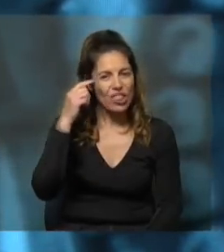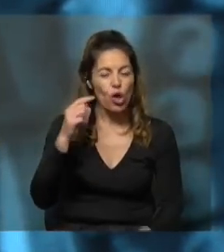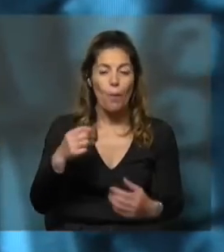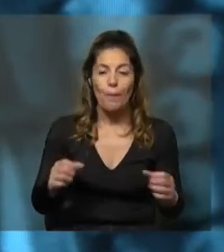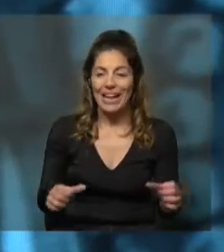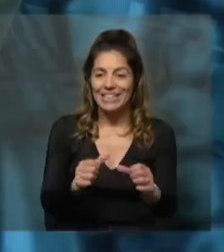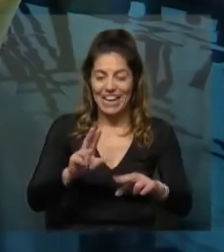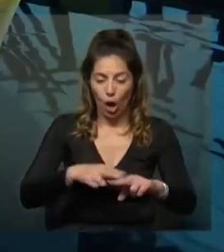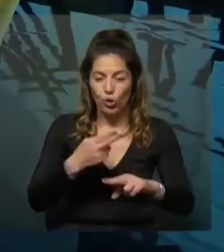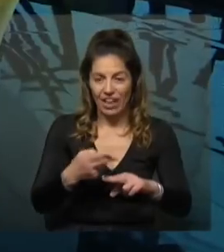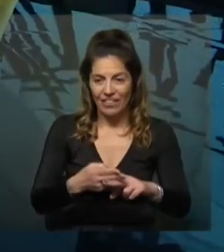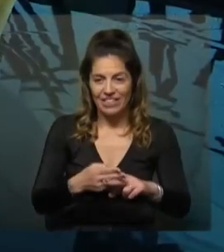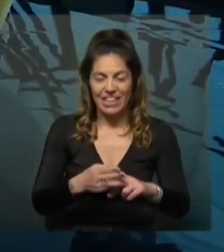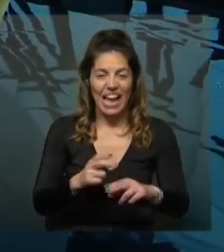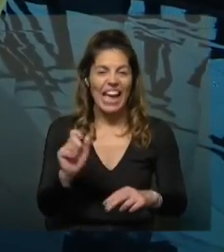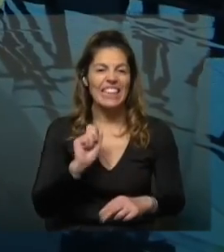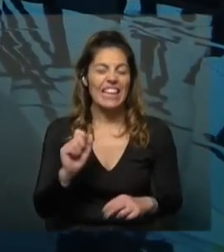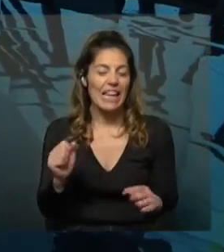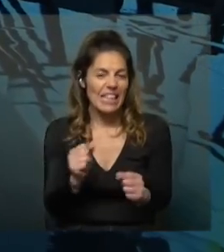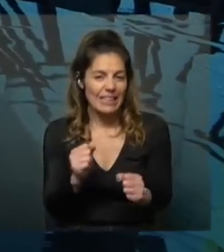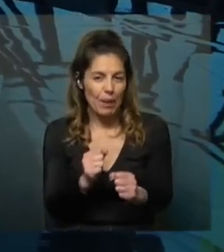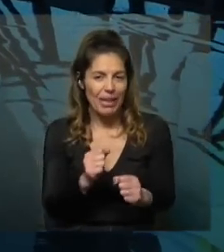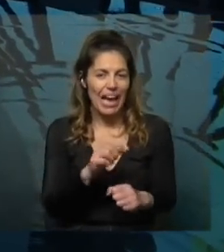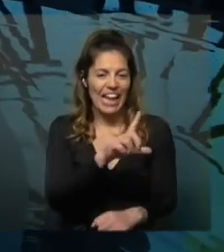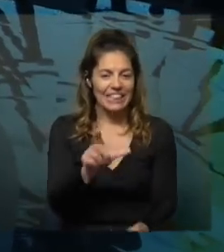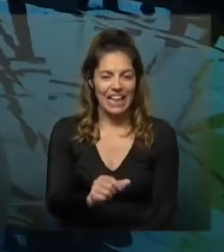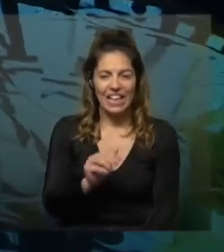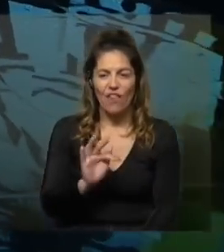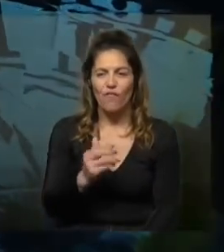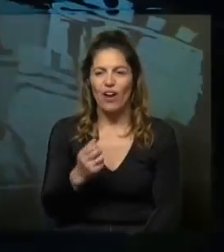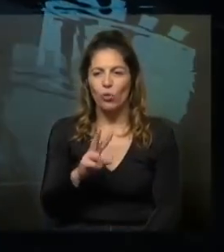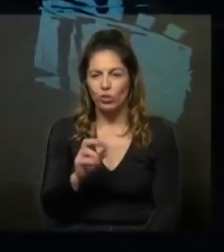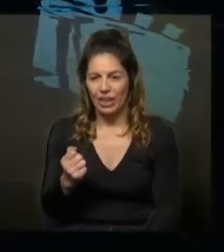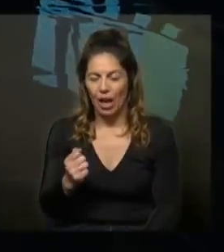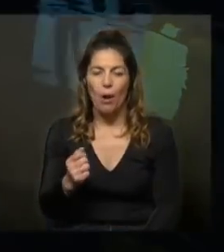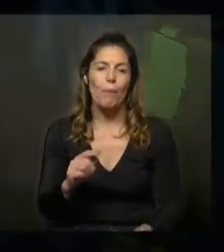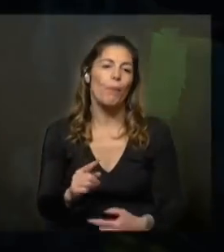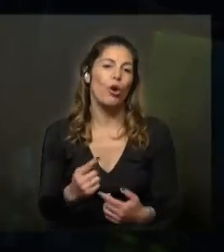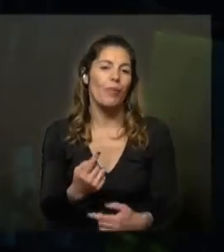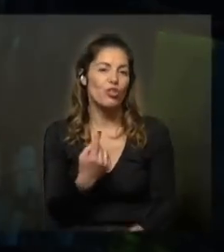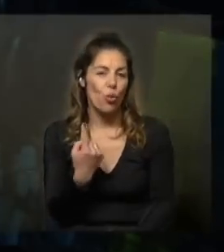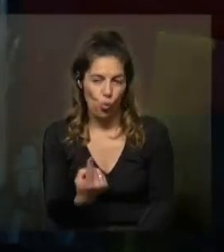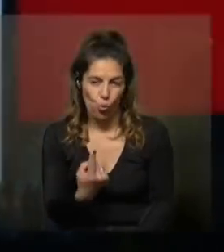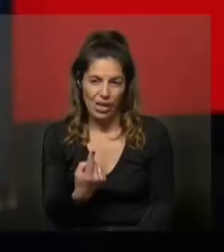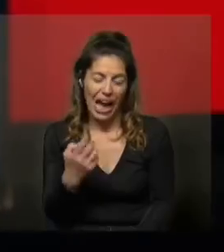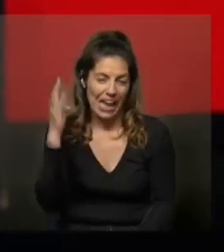quien le teme Italia Mirá Así que no por lo menos una función se merece un homenaje a Omar se lo